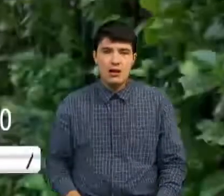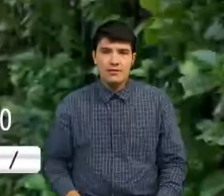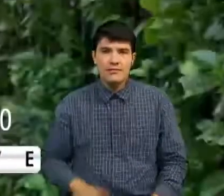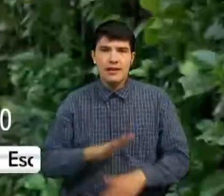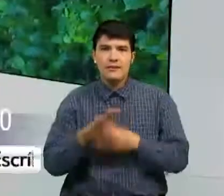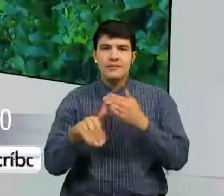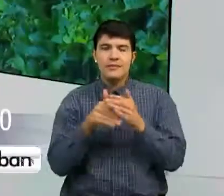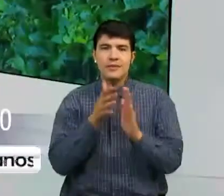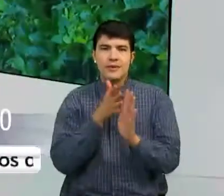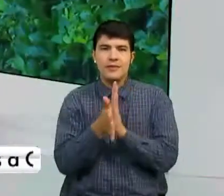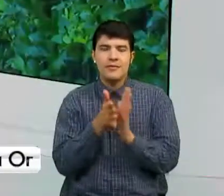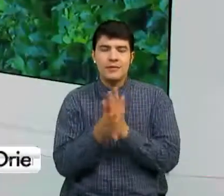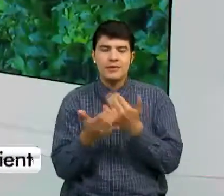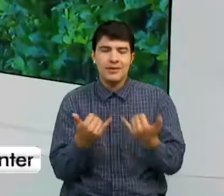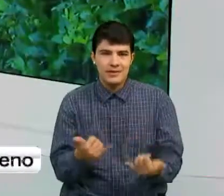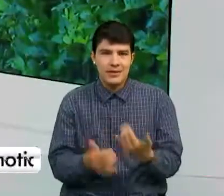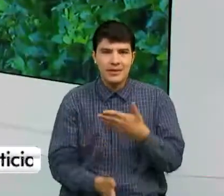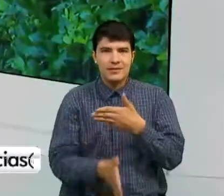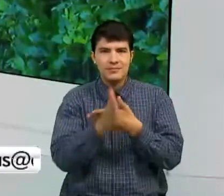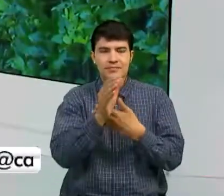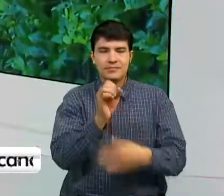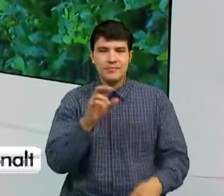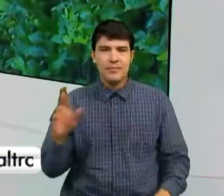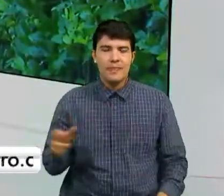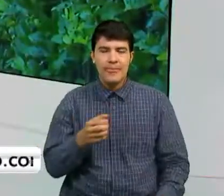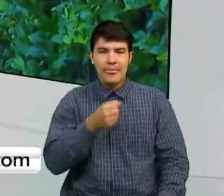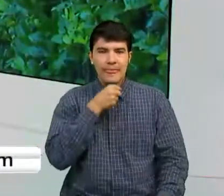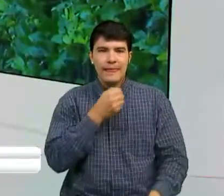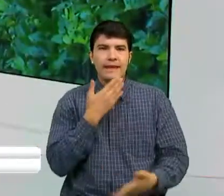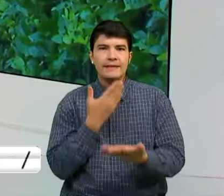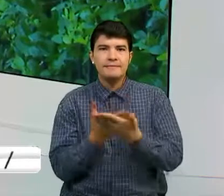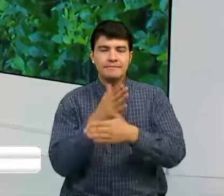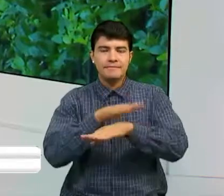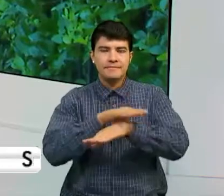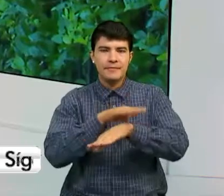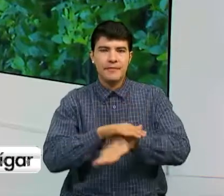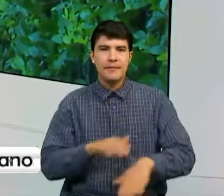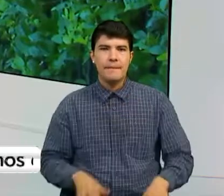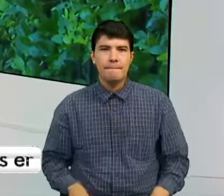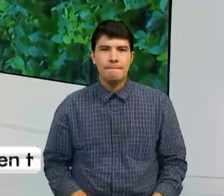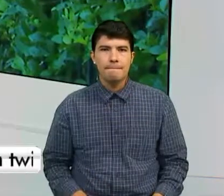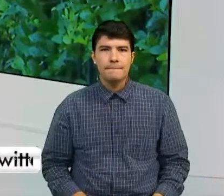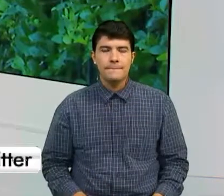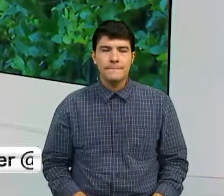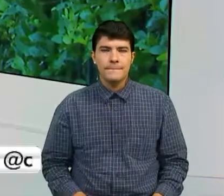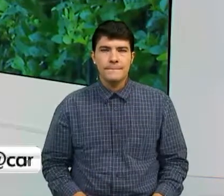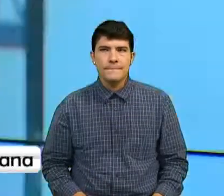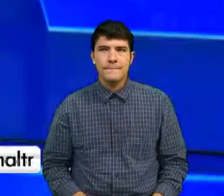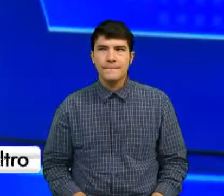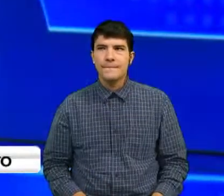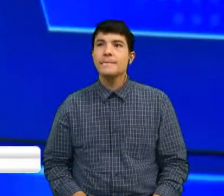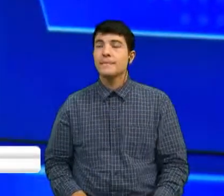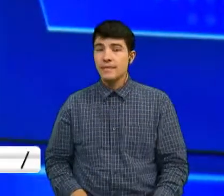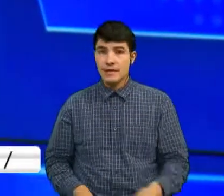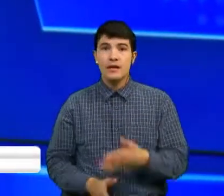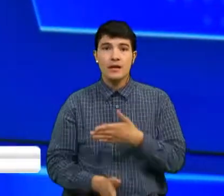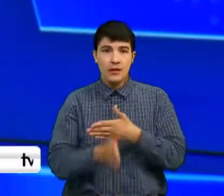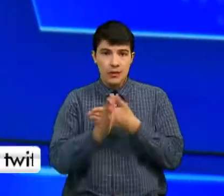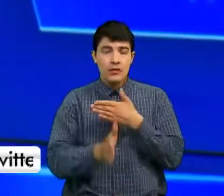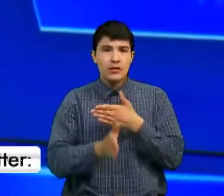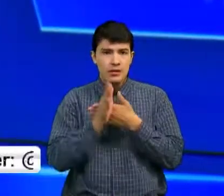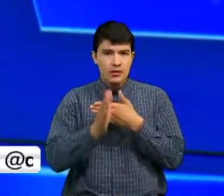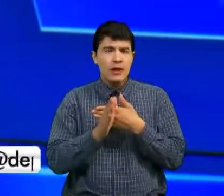Esta es toda la información por el momento con la cámara de Johnny Guerra. Les informó Pilar Velázquez para Oriente Noticias. Pilar, y continuamos hablando de